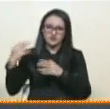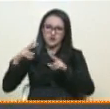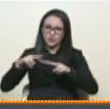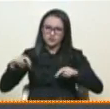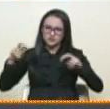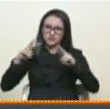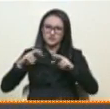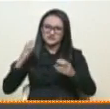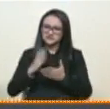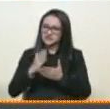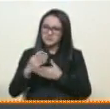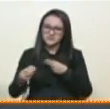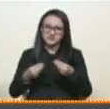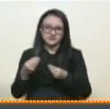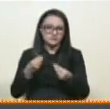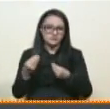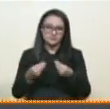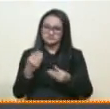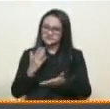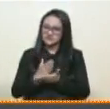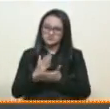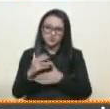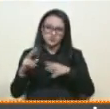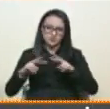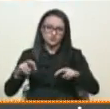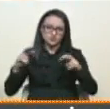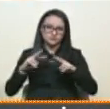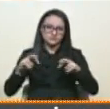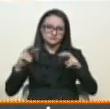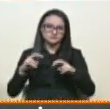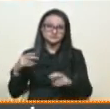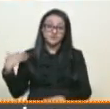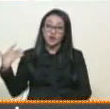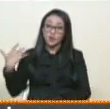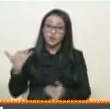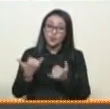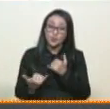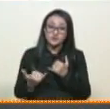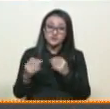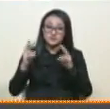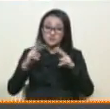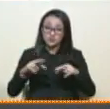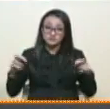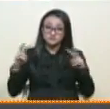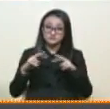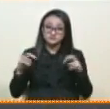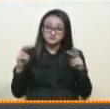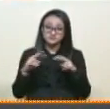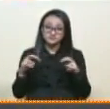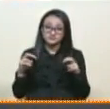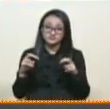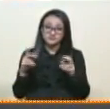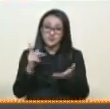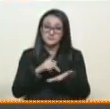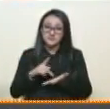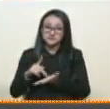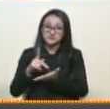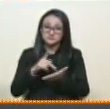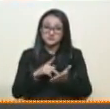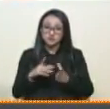y revisiones del registro electoral. Entonces, el último registro auditado con participación de